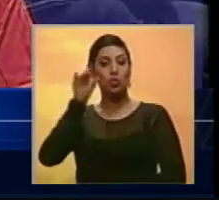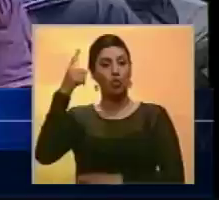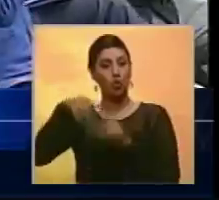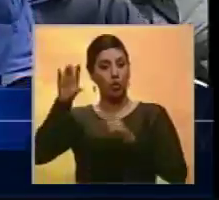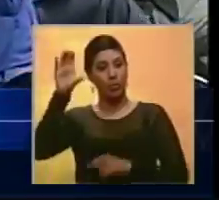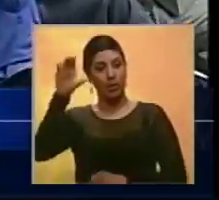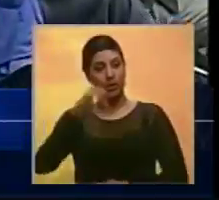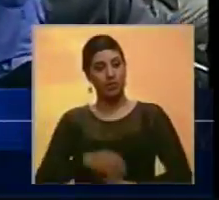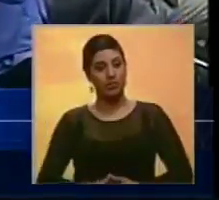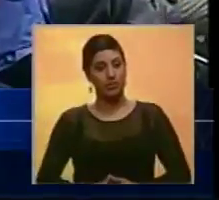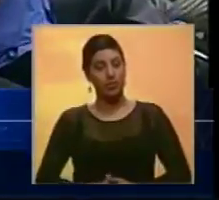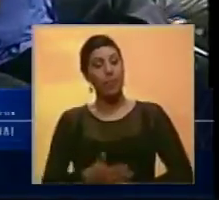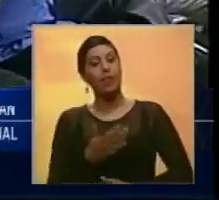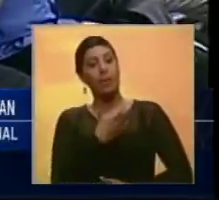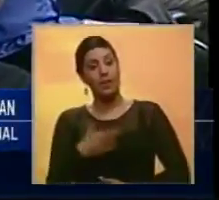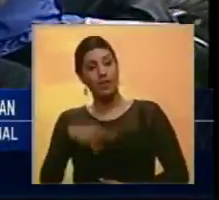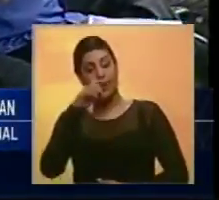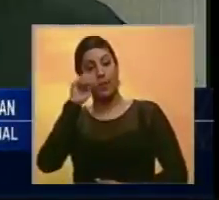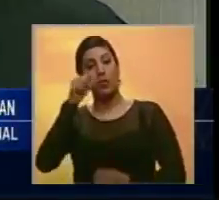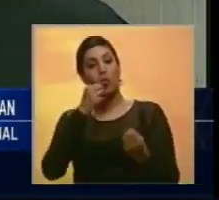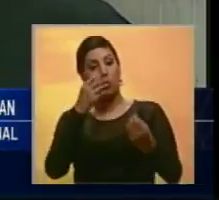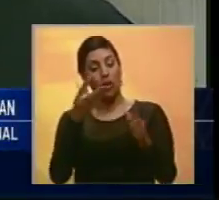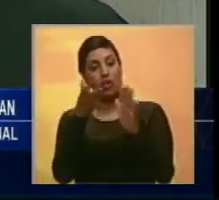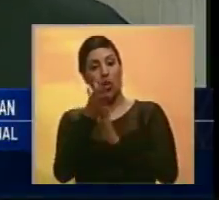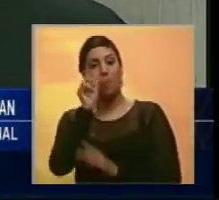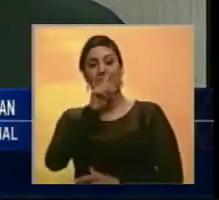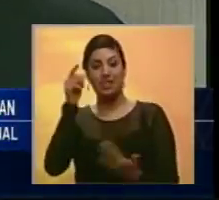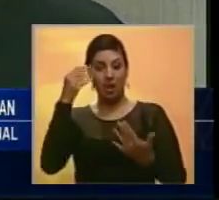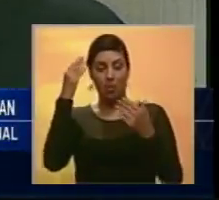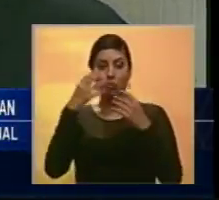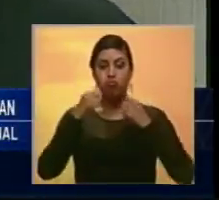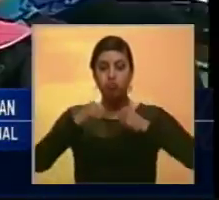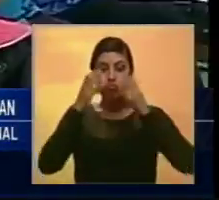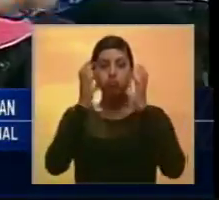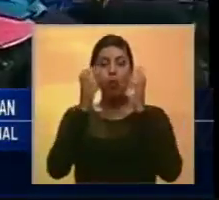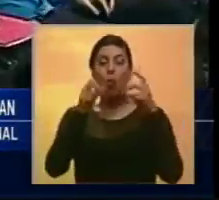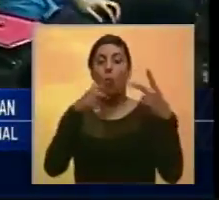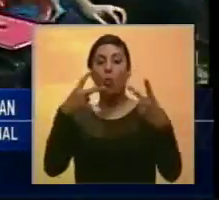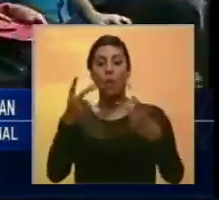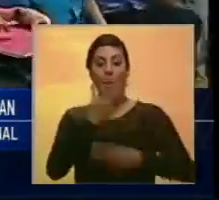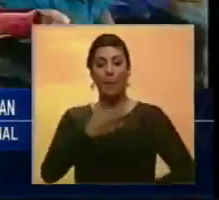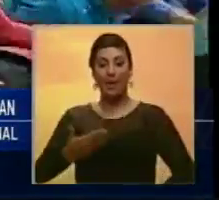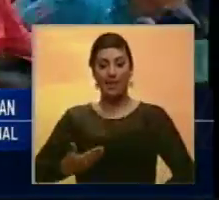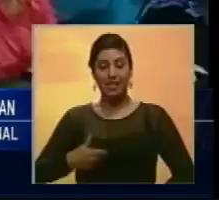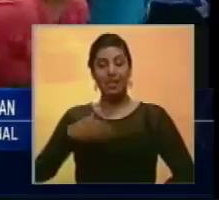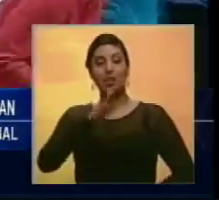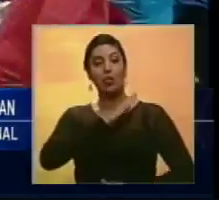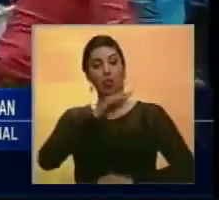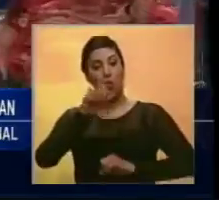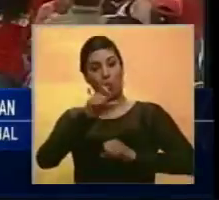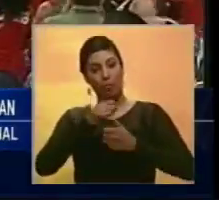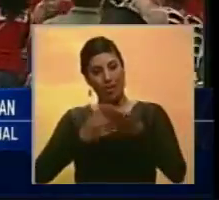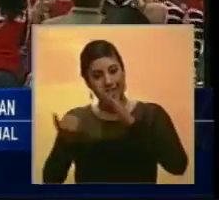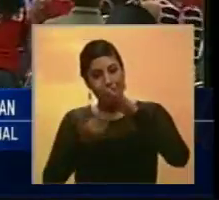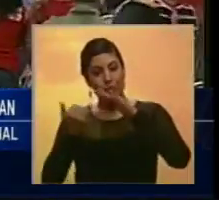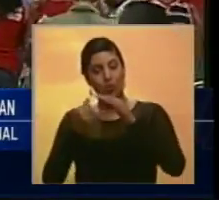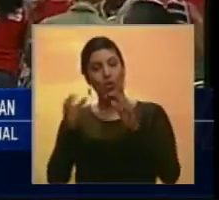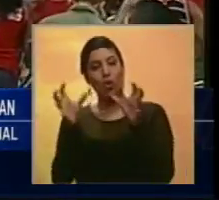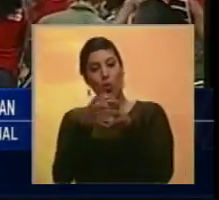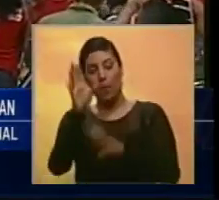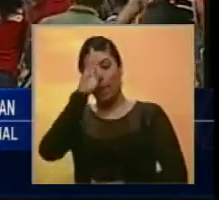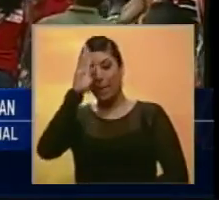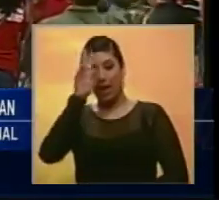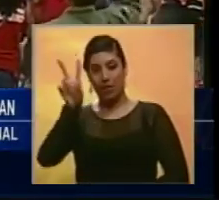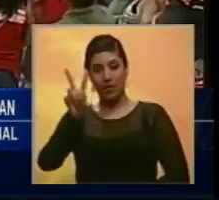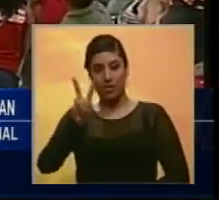exterior. El primer mandatario designó a Leoncio Enrique Molina como nuevo presidente de la Superintendencia de las Instituciones del Sector Bancario